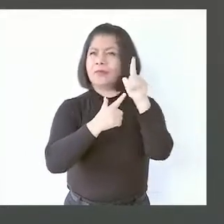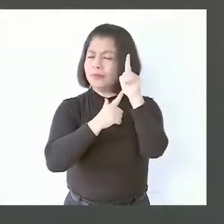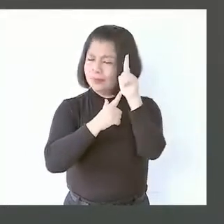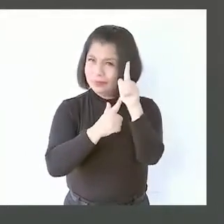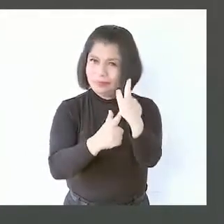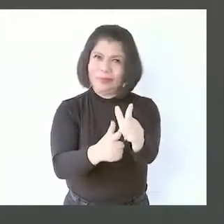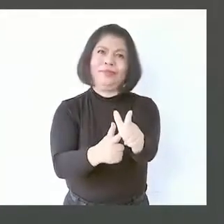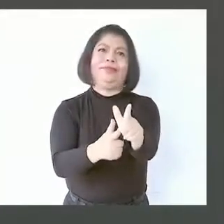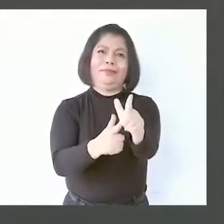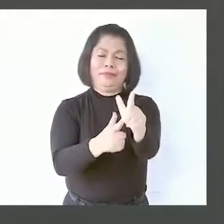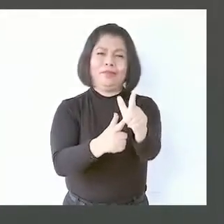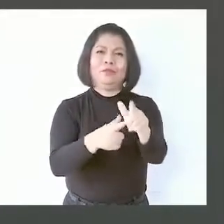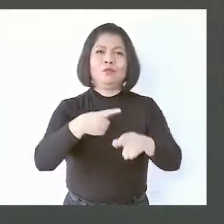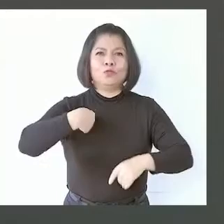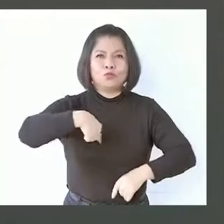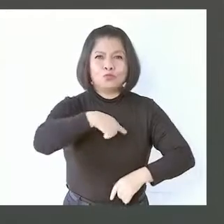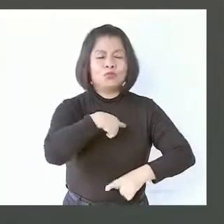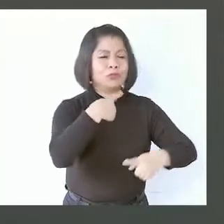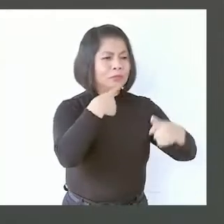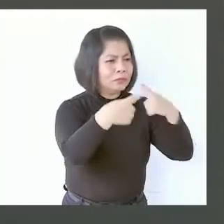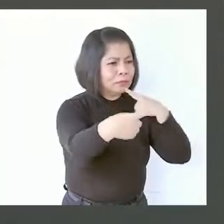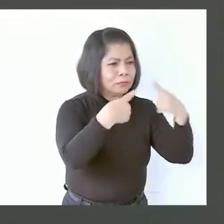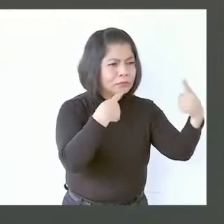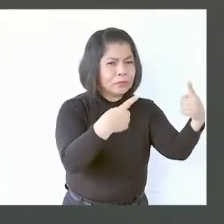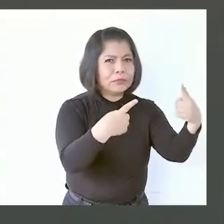solo para nosotros, sino para los demás.